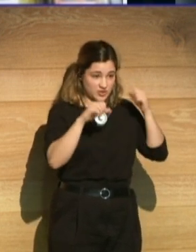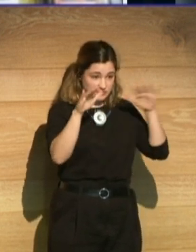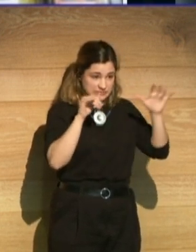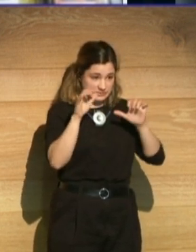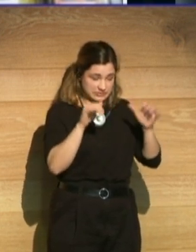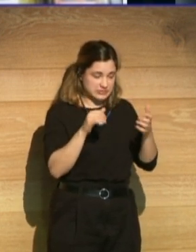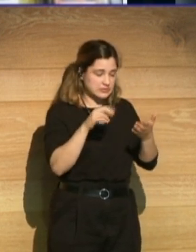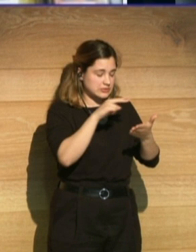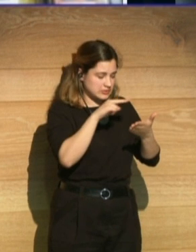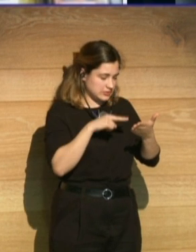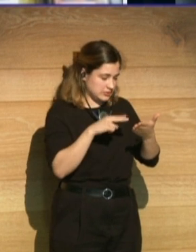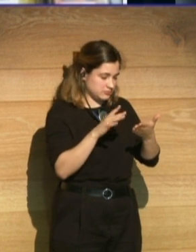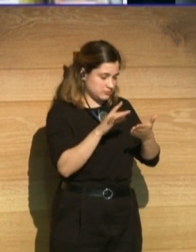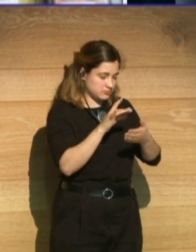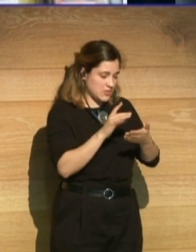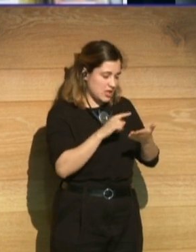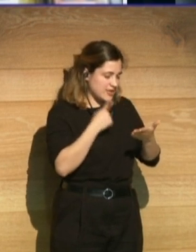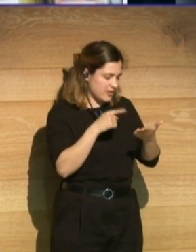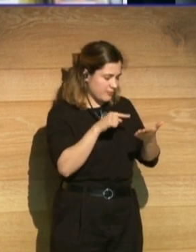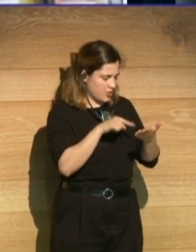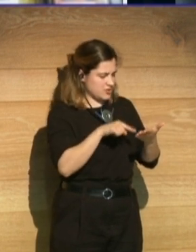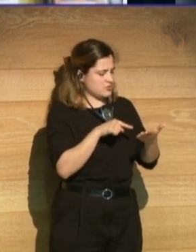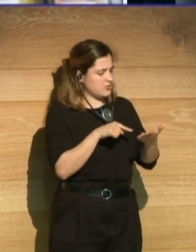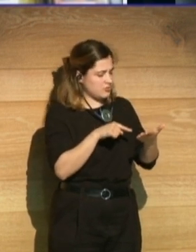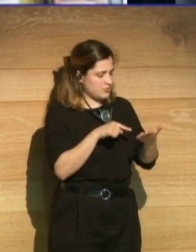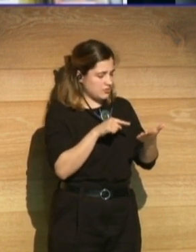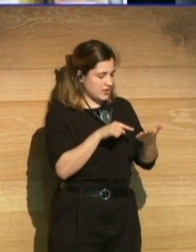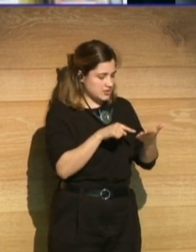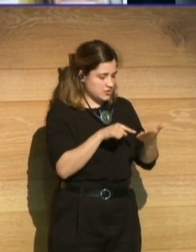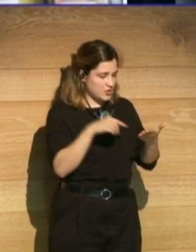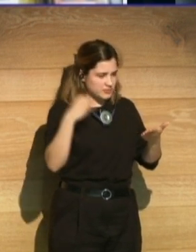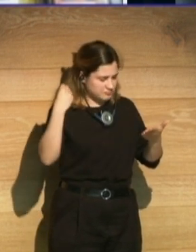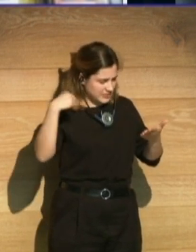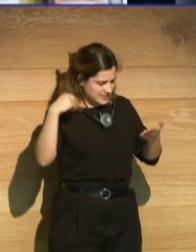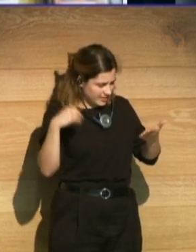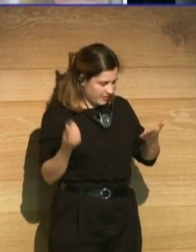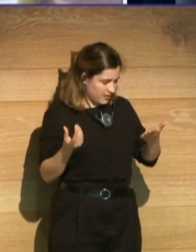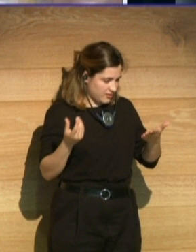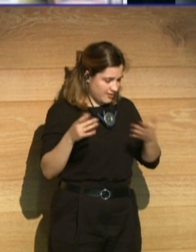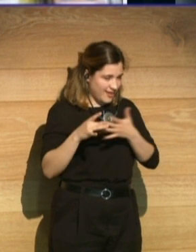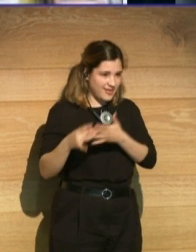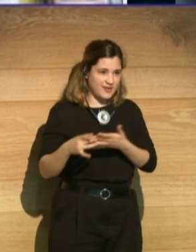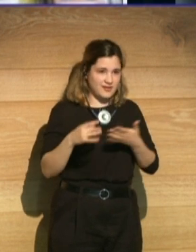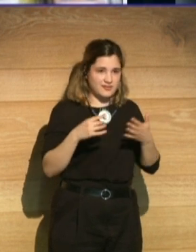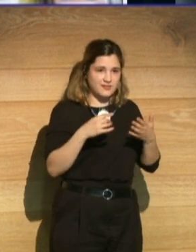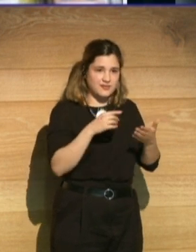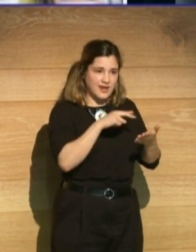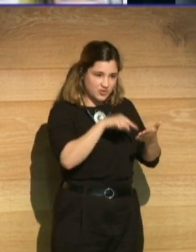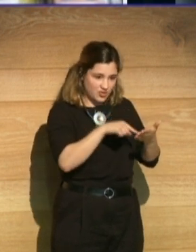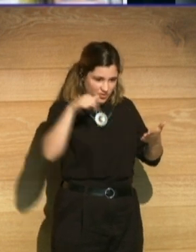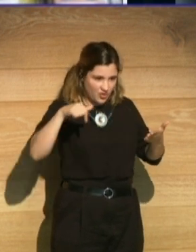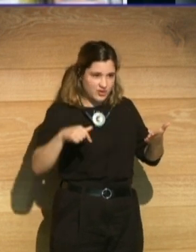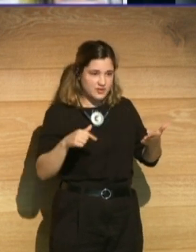pero esto es eso, ¿no? Refiriéndose al presidente, al líder. Estas palabras se han pronunciado hoy. No, no,